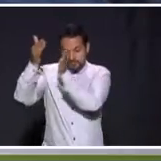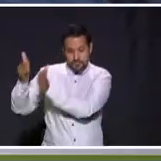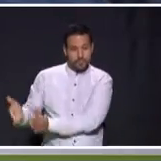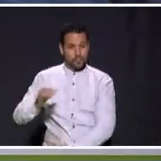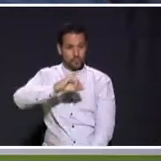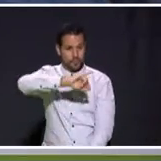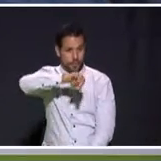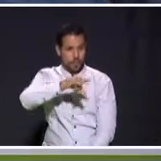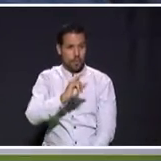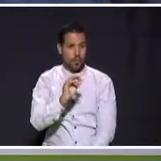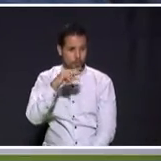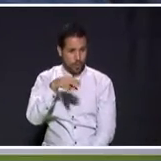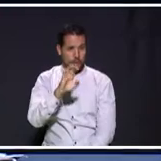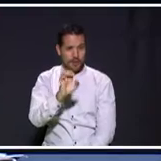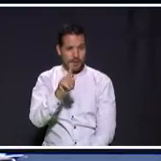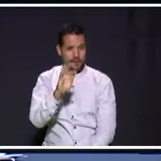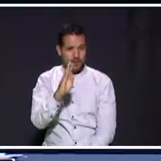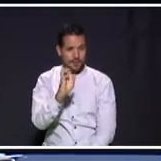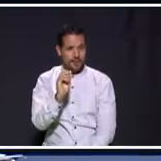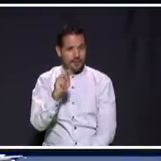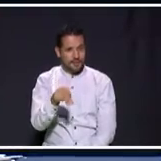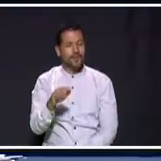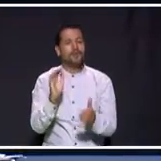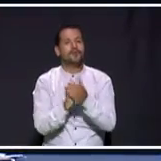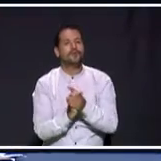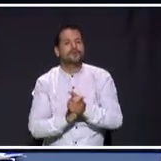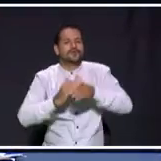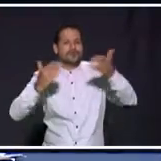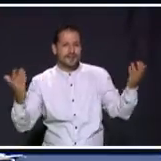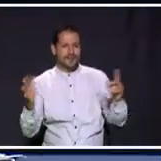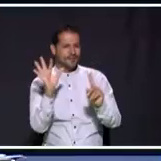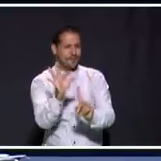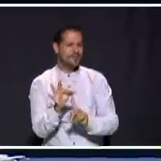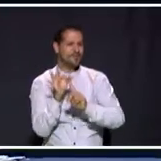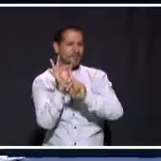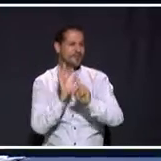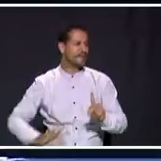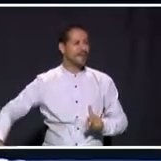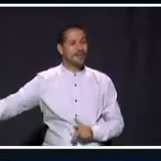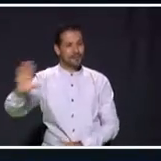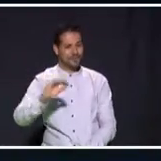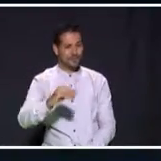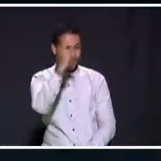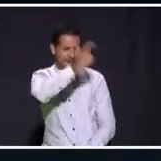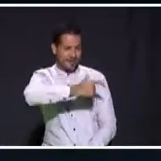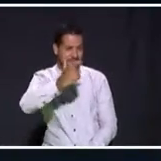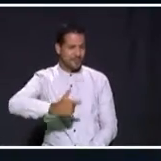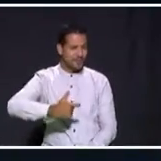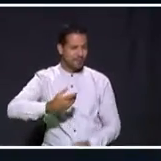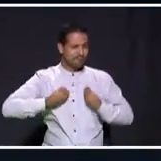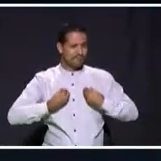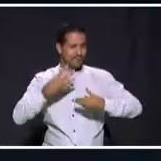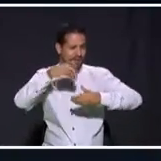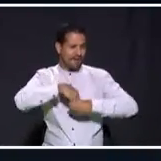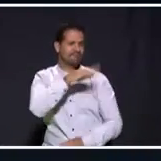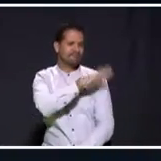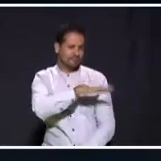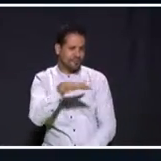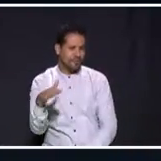de colombia justa libre un saludo un saludo especial a todos los antioqueños es importante decir que